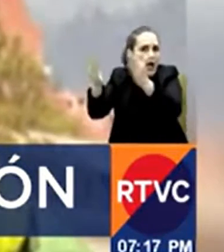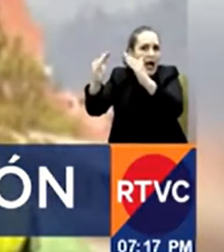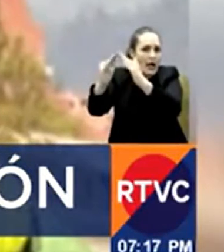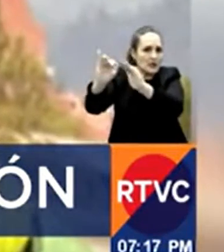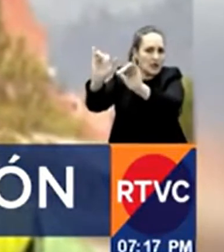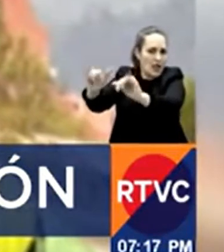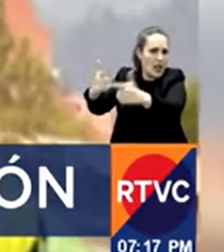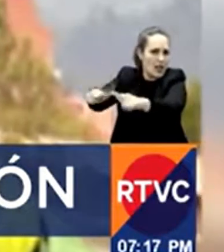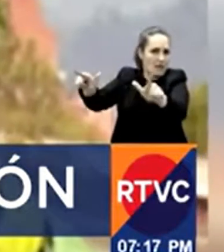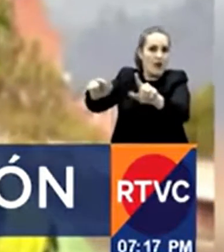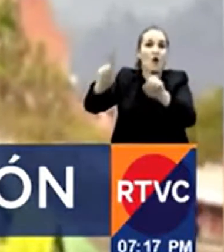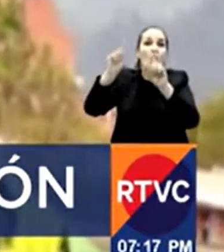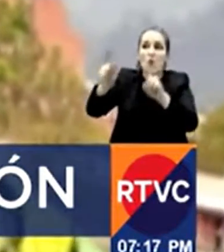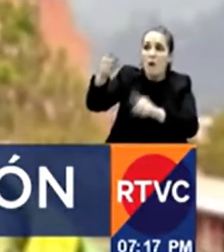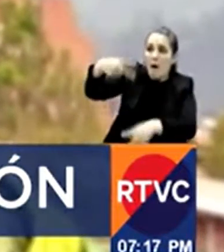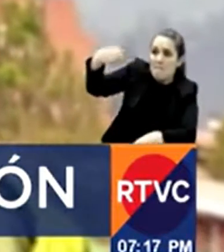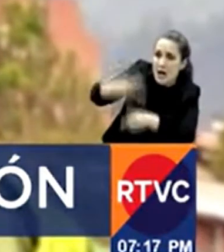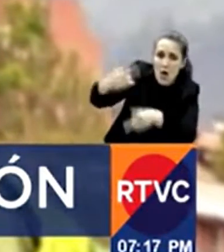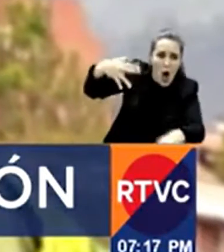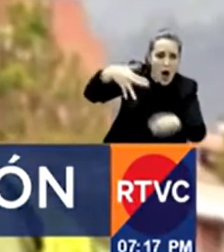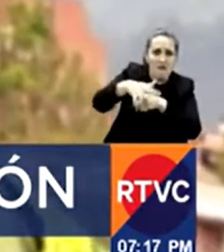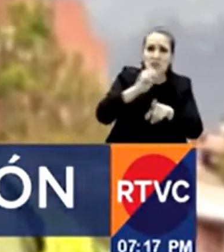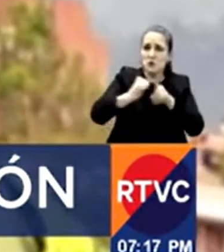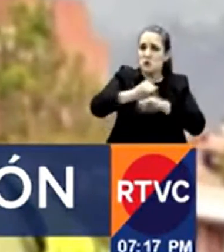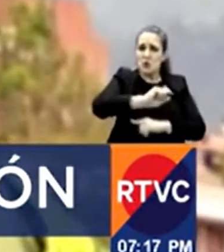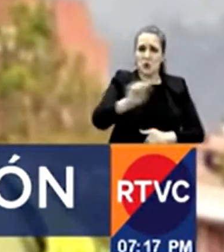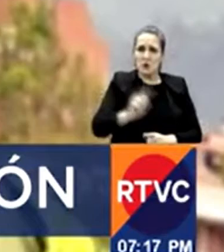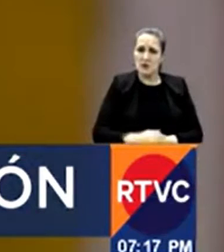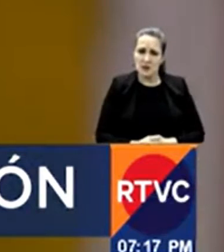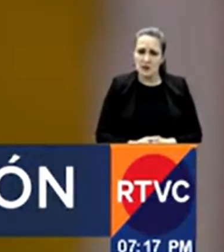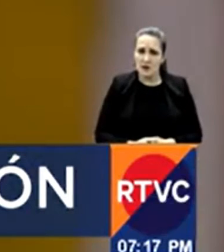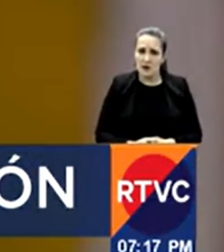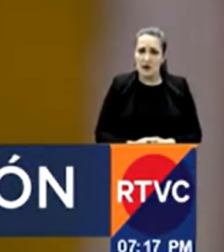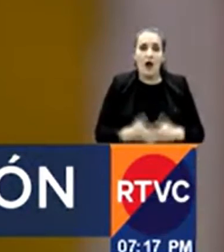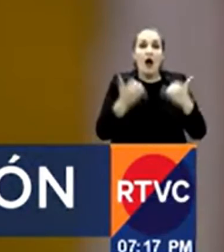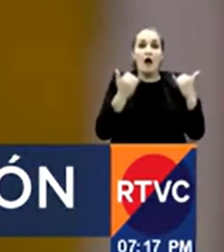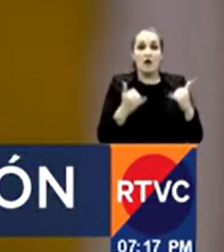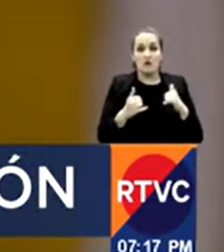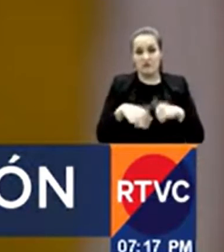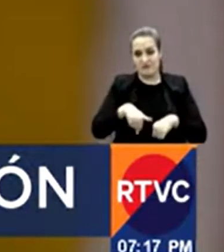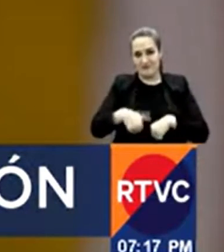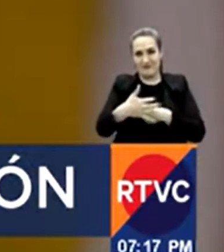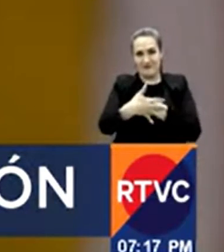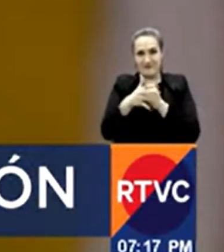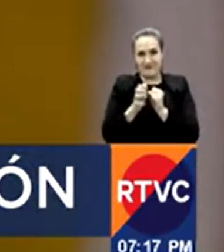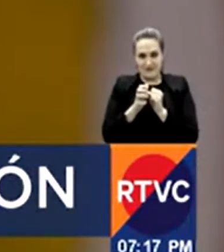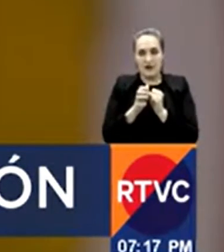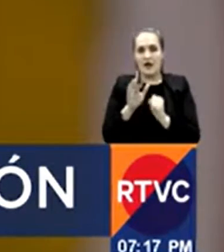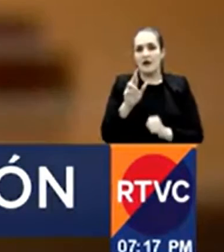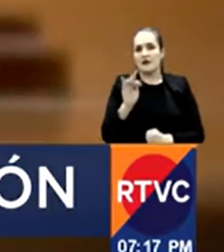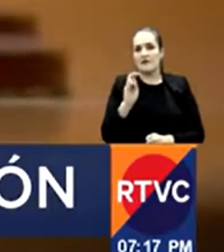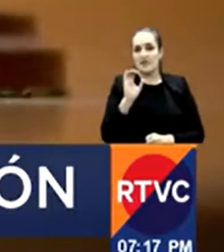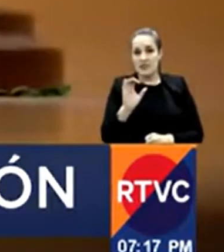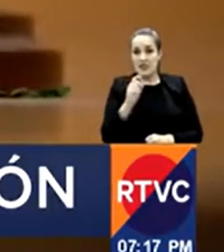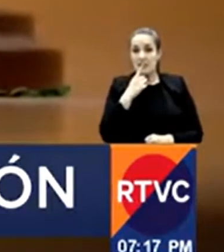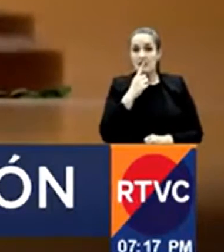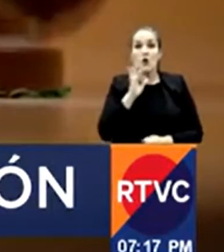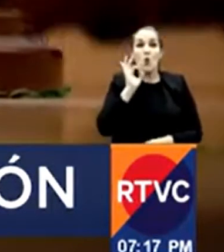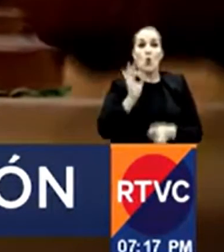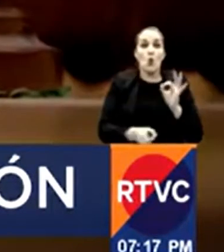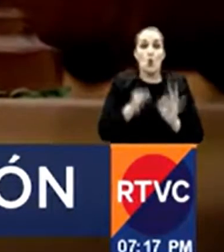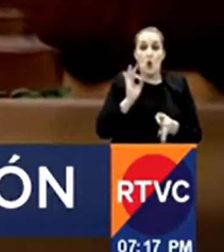porque, según el juez, no es un peligro para la sociedad. Fuentes le confirmaron a RTVC Noticias que durante la audiencia el juez del